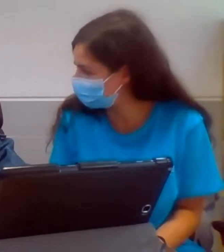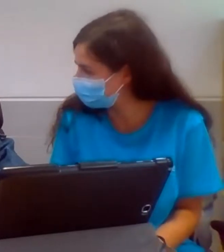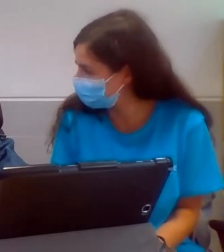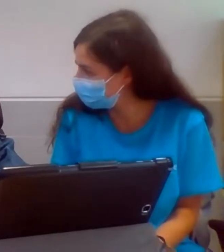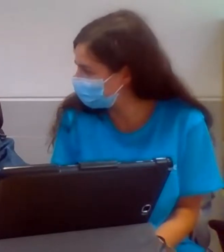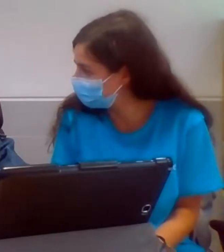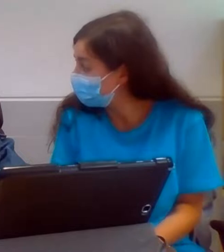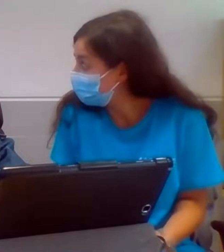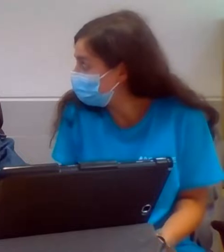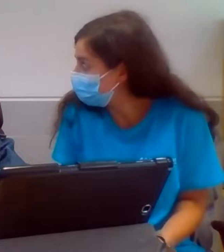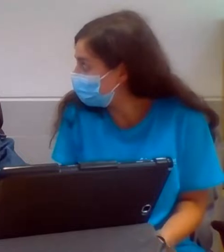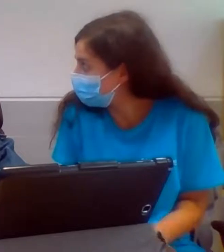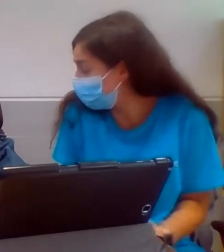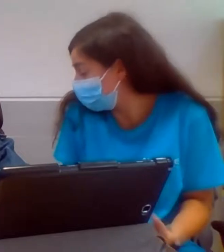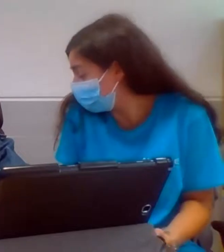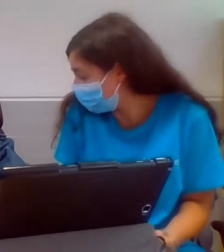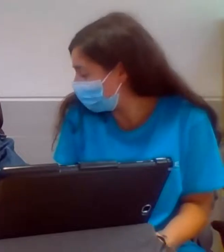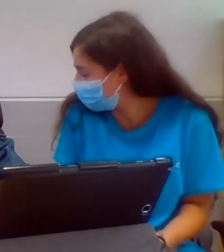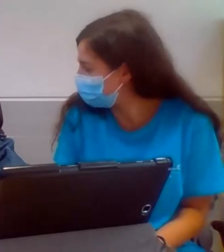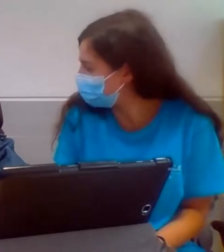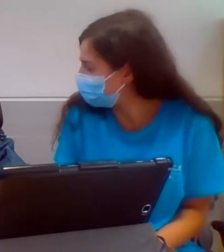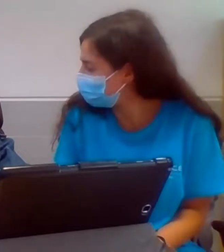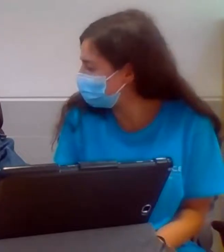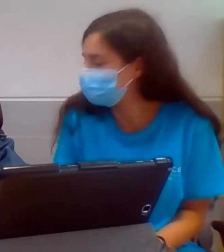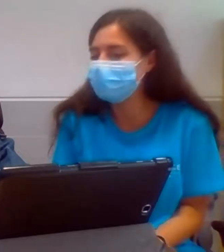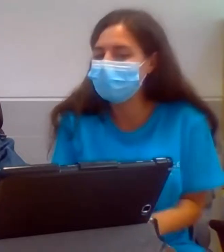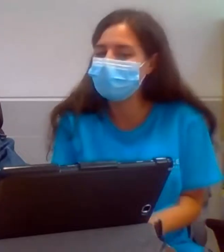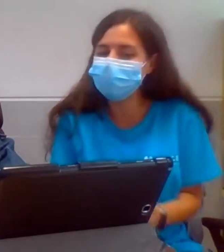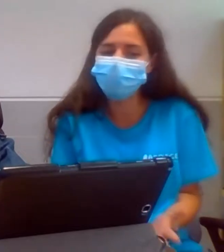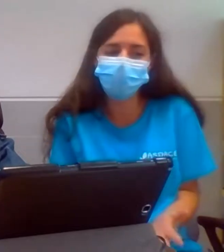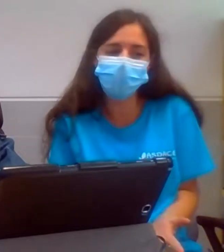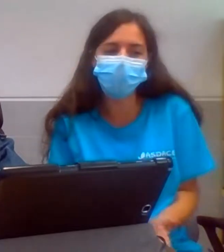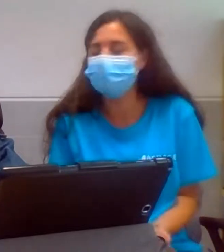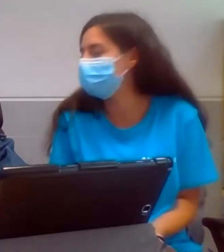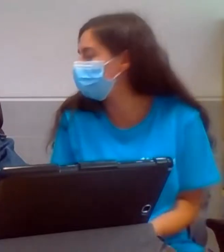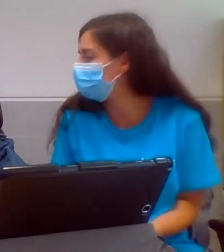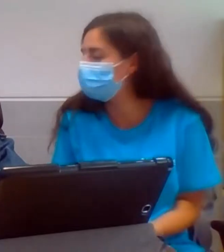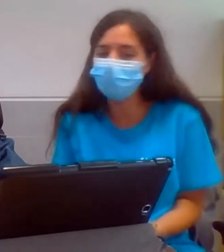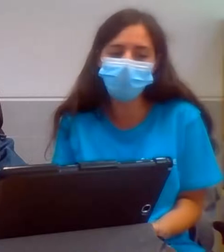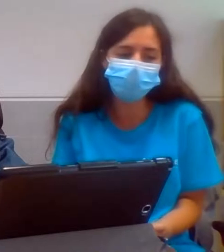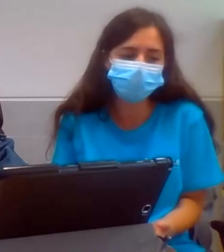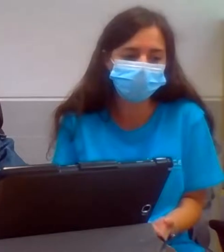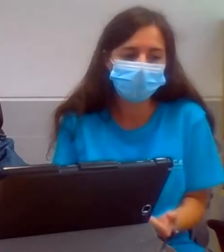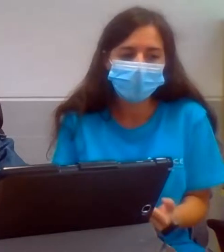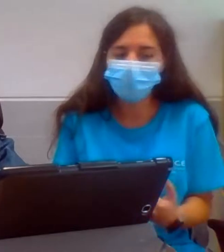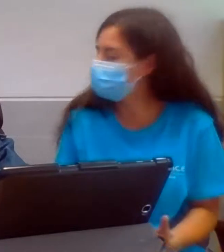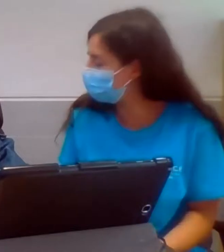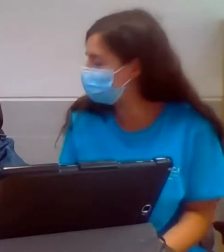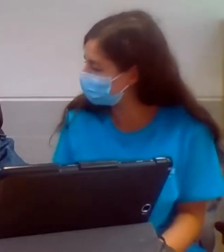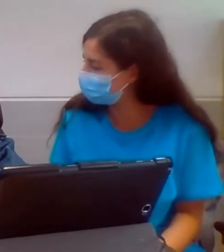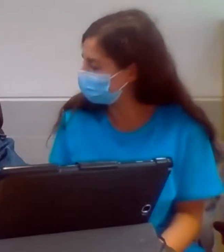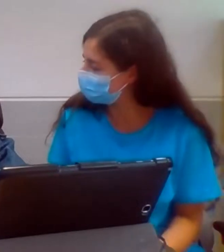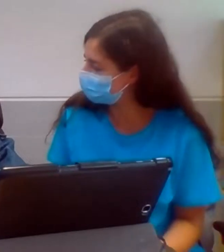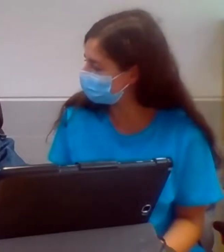las personas nos están viendo, vean o intenten saber qué sistema de comunicación o cómo